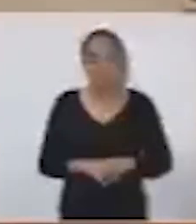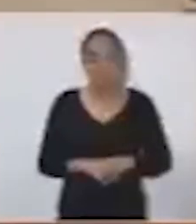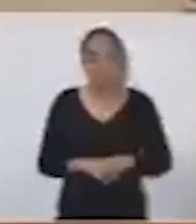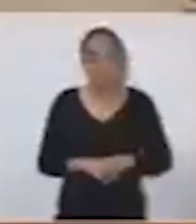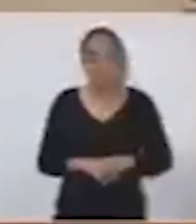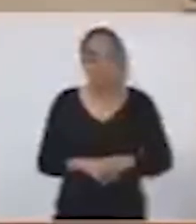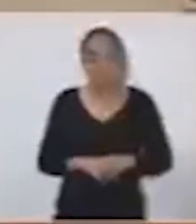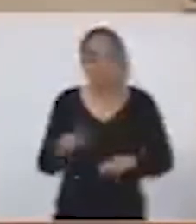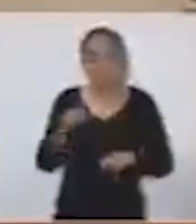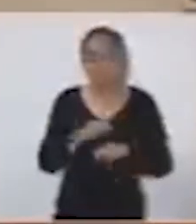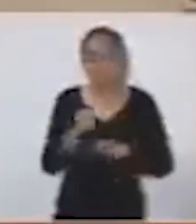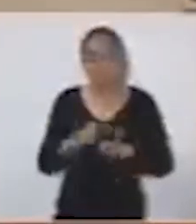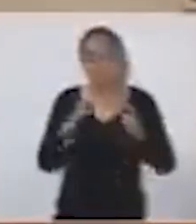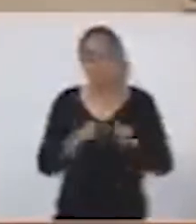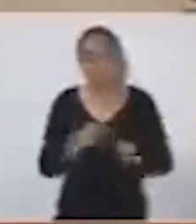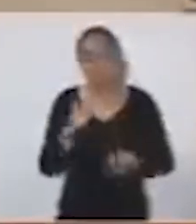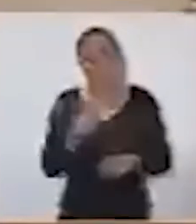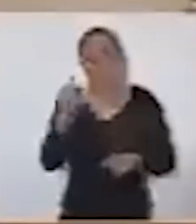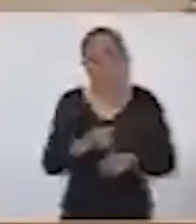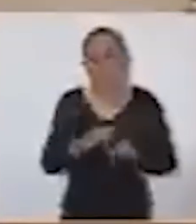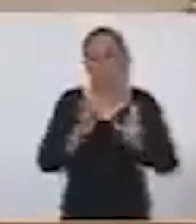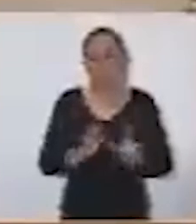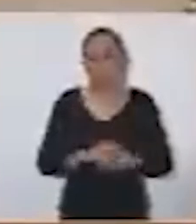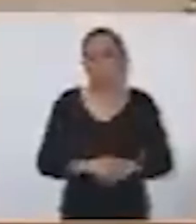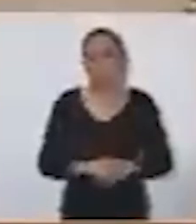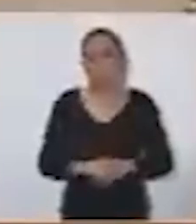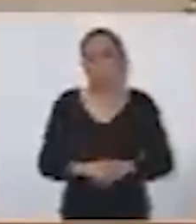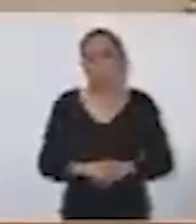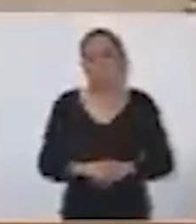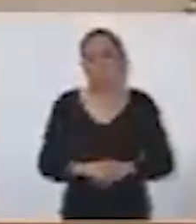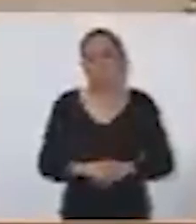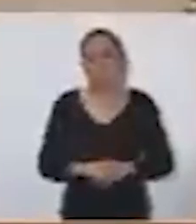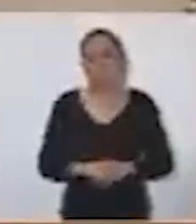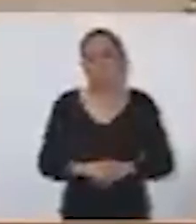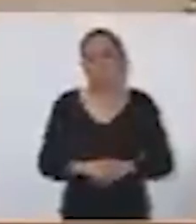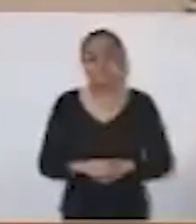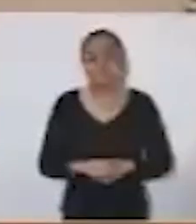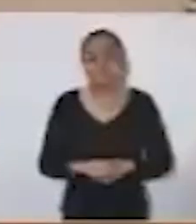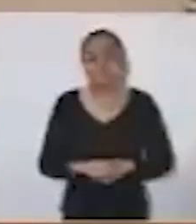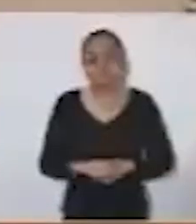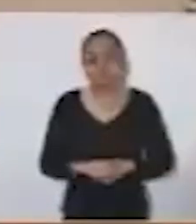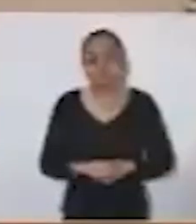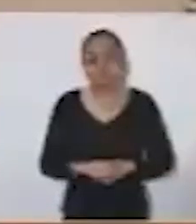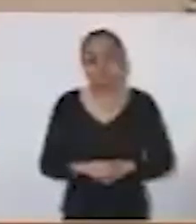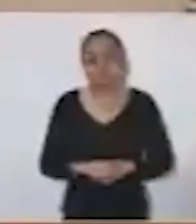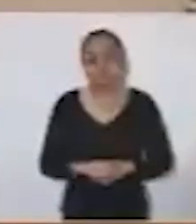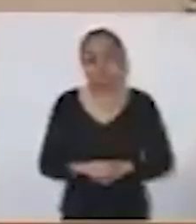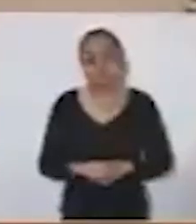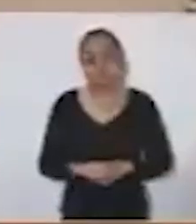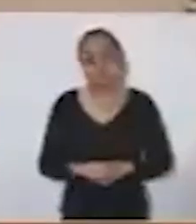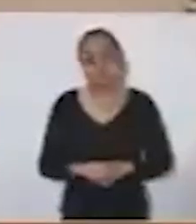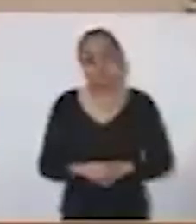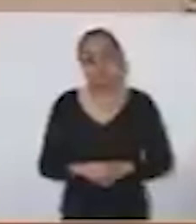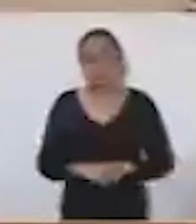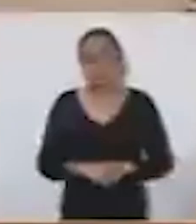con la ley se va a aplicar Sí porque no andaba